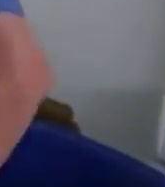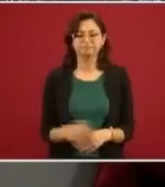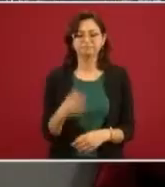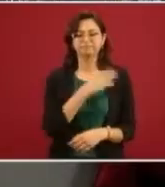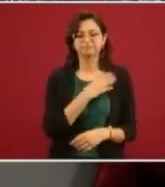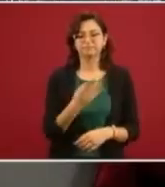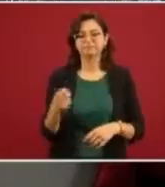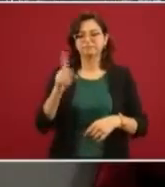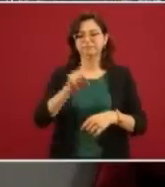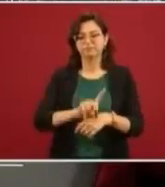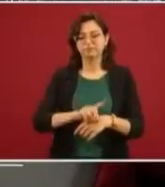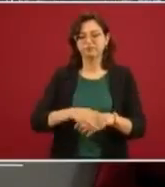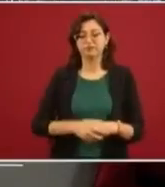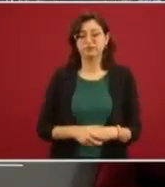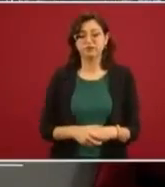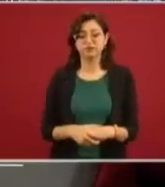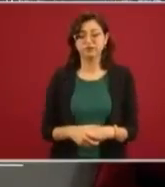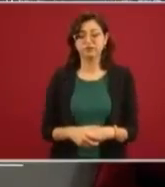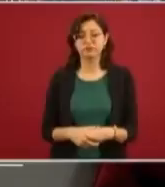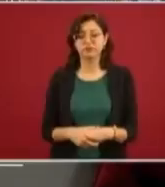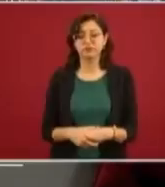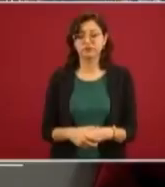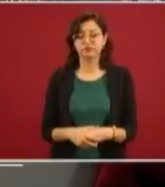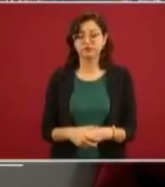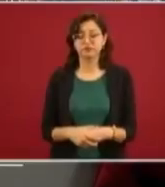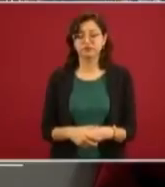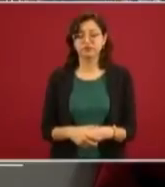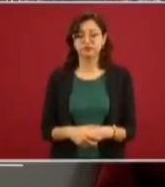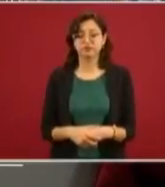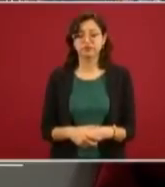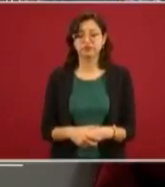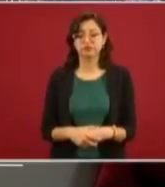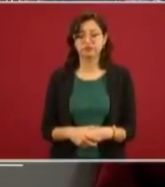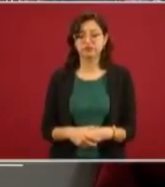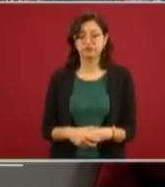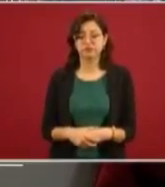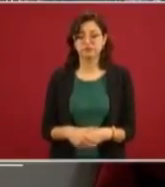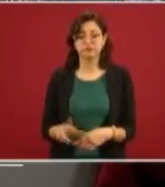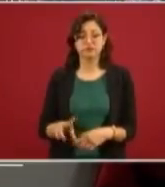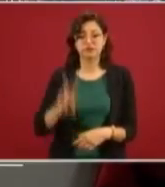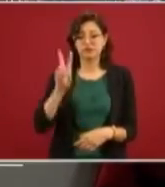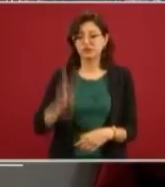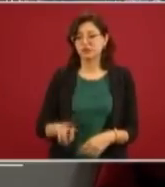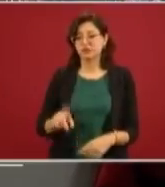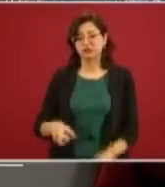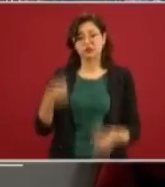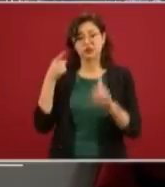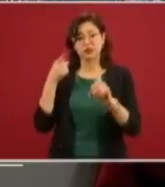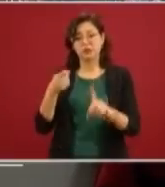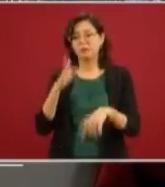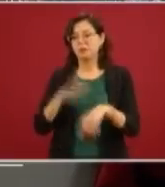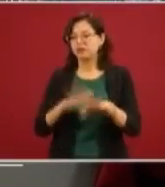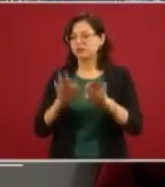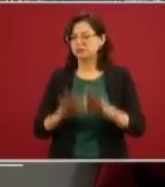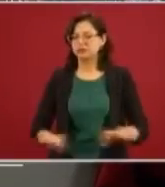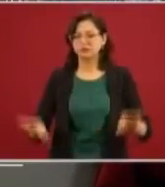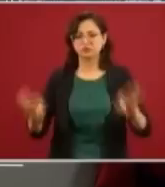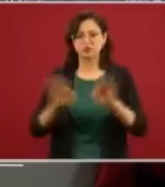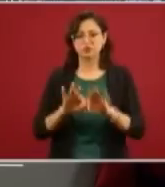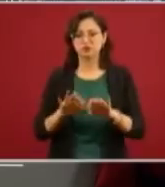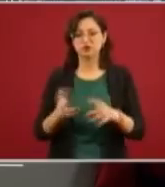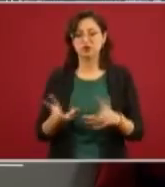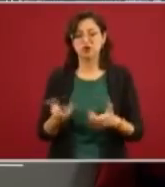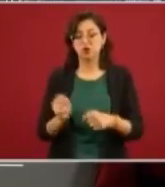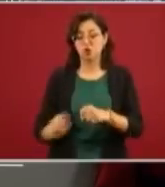varela efectivamente uno de los y retos más importantes desde antes del